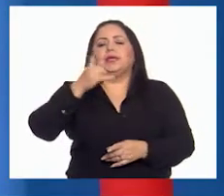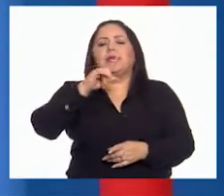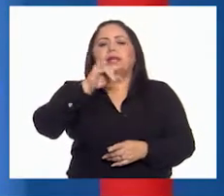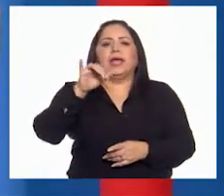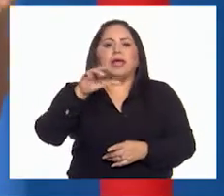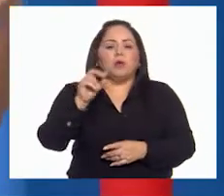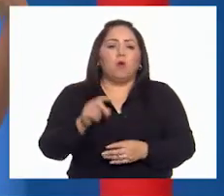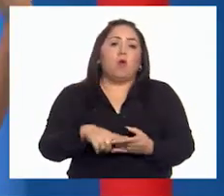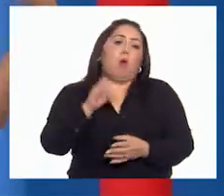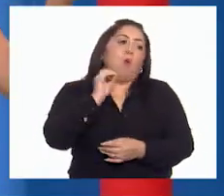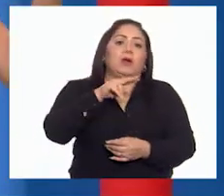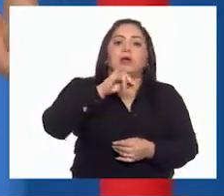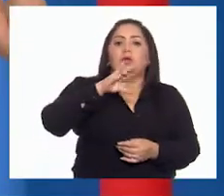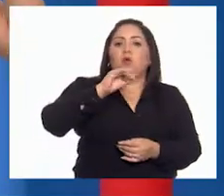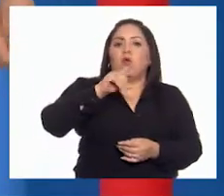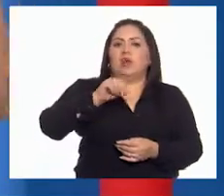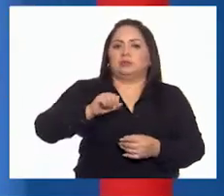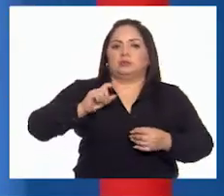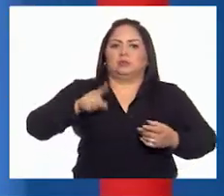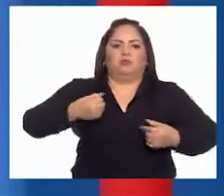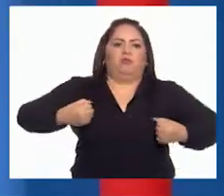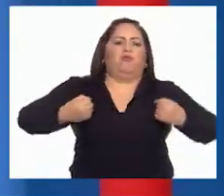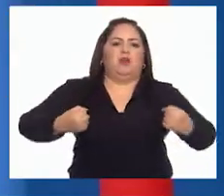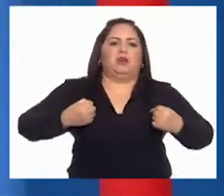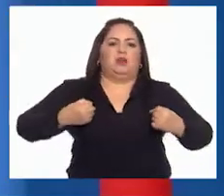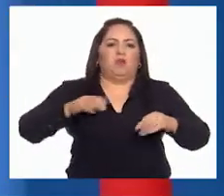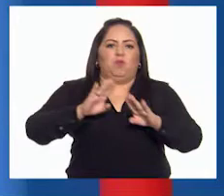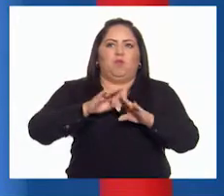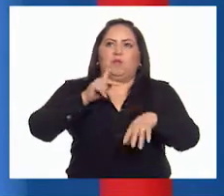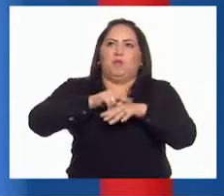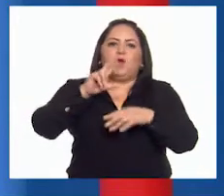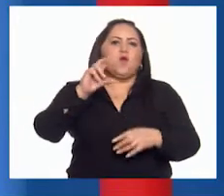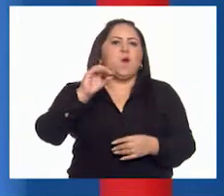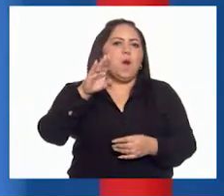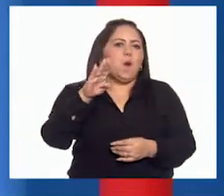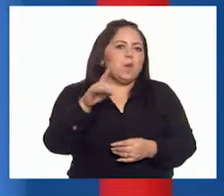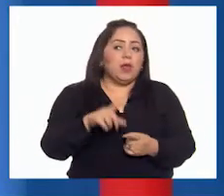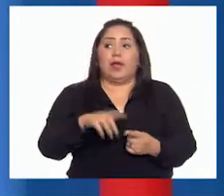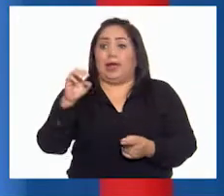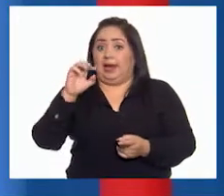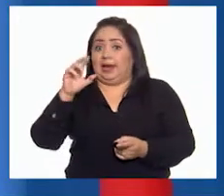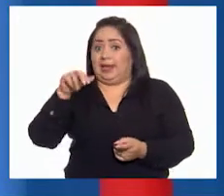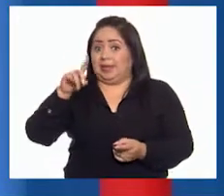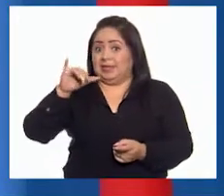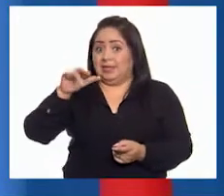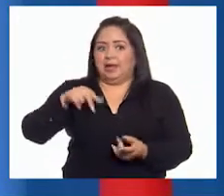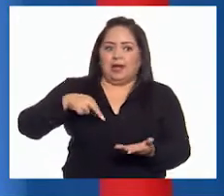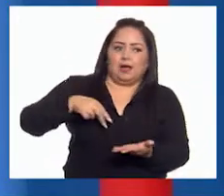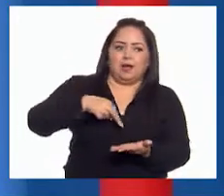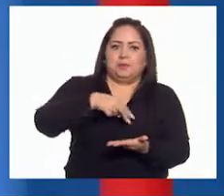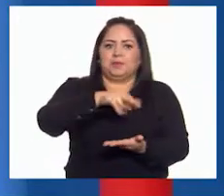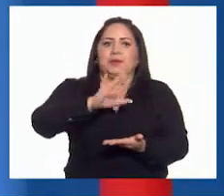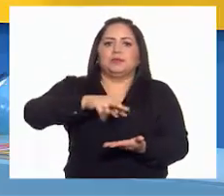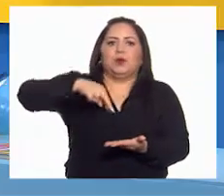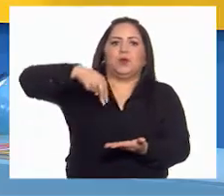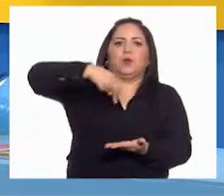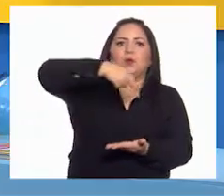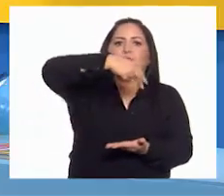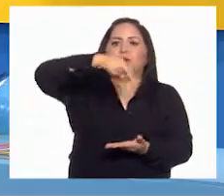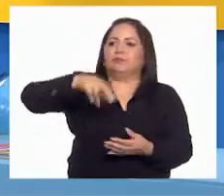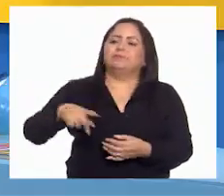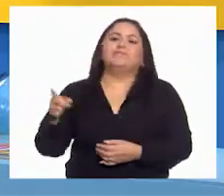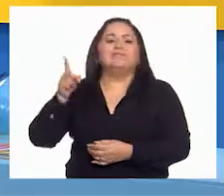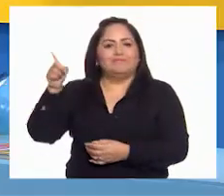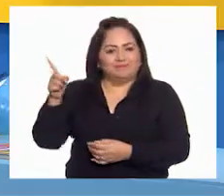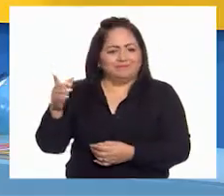o Nicolás es fuerte como un roble, o Heréndira camina como si flotara.